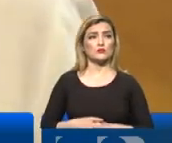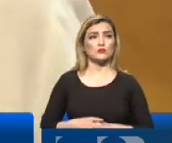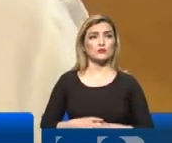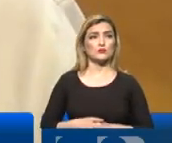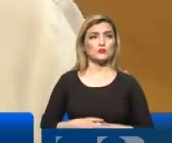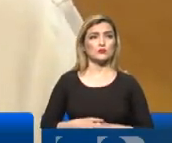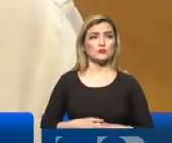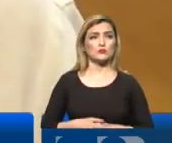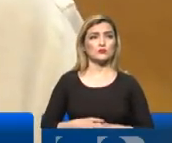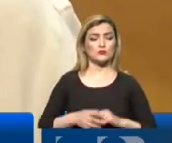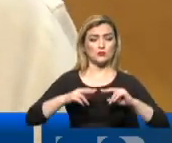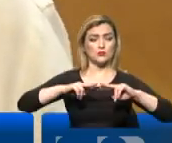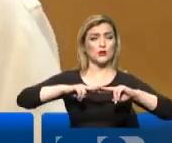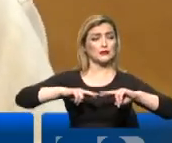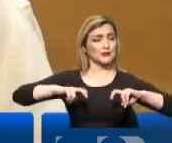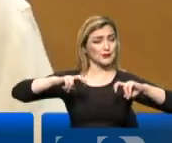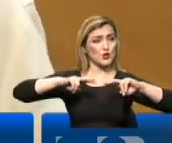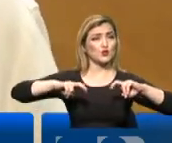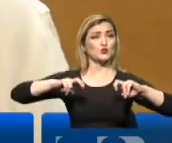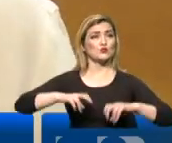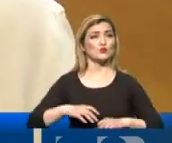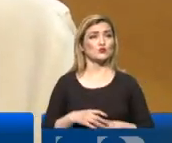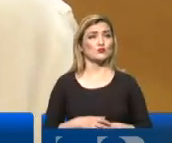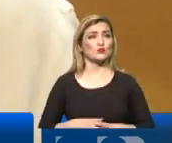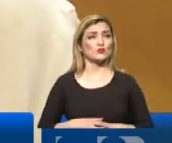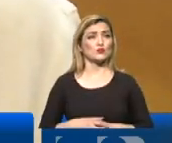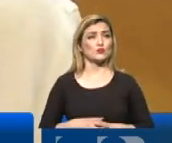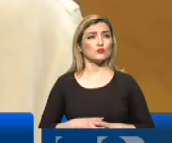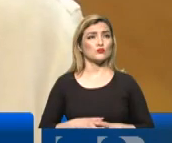La investigación, si tiene que llegar